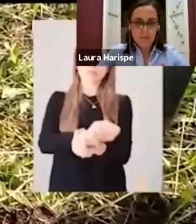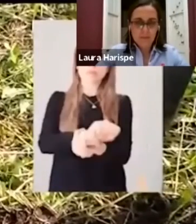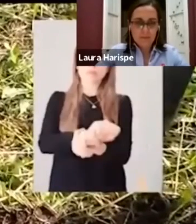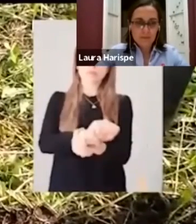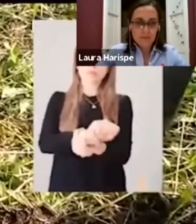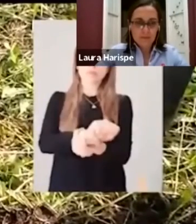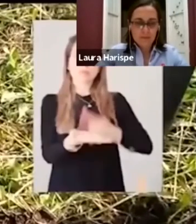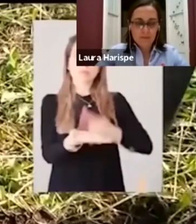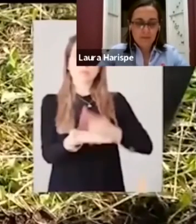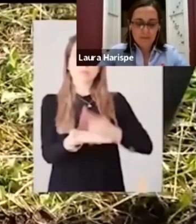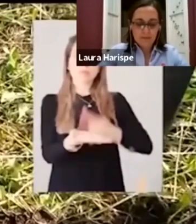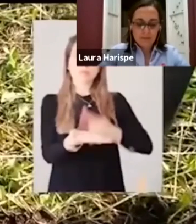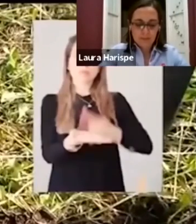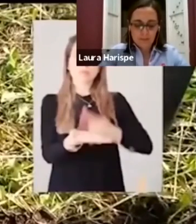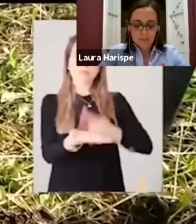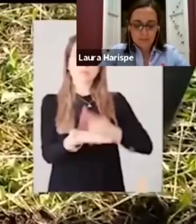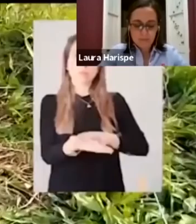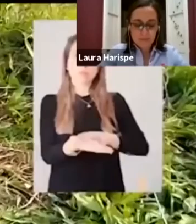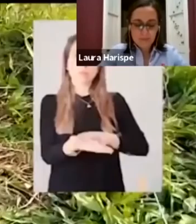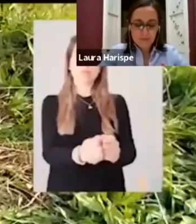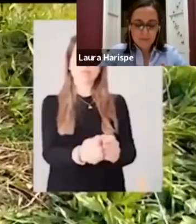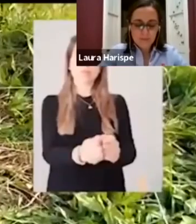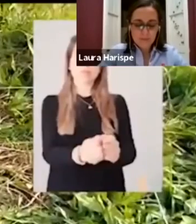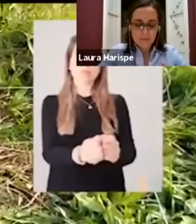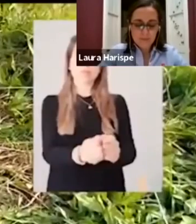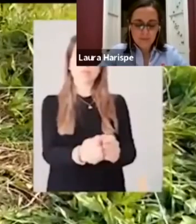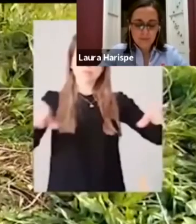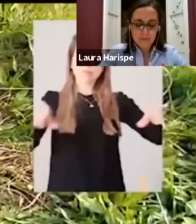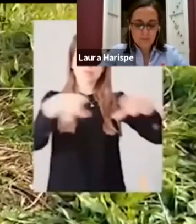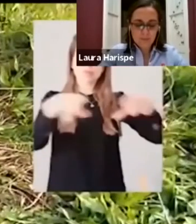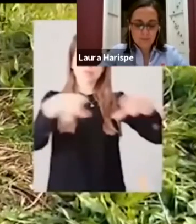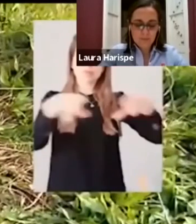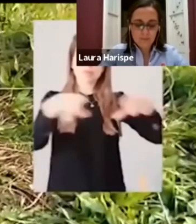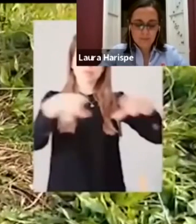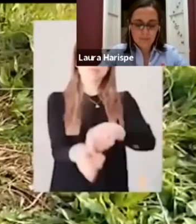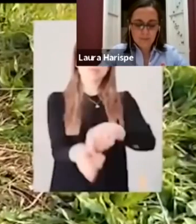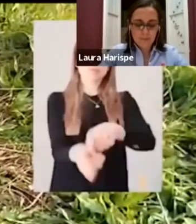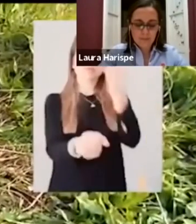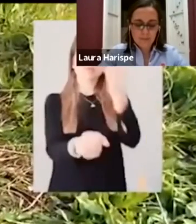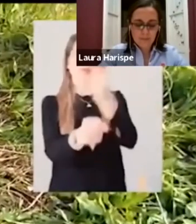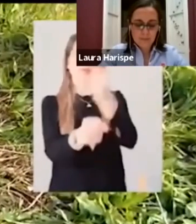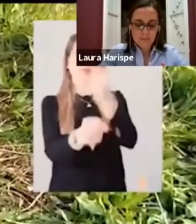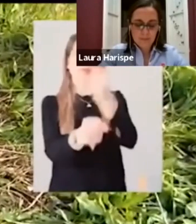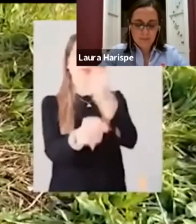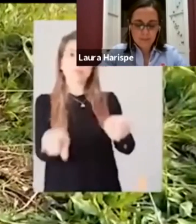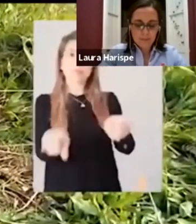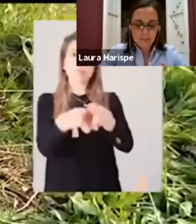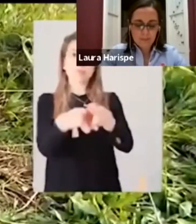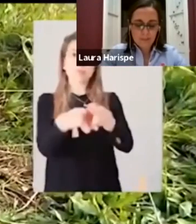tratando de no invertirlos y colocándolos en la zanja que fuimos abriendo anteriormente.